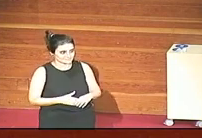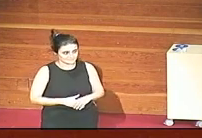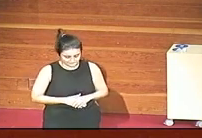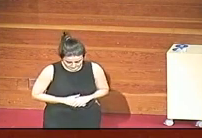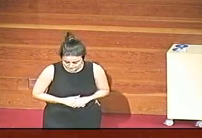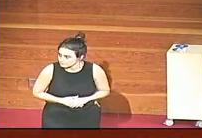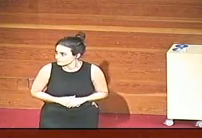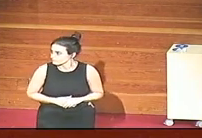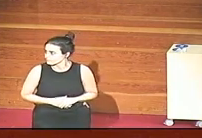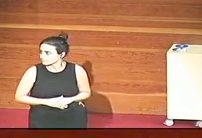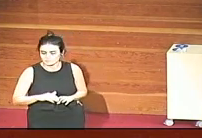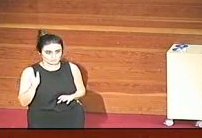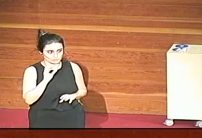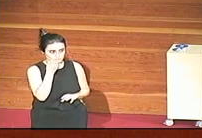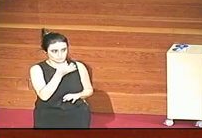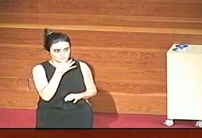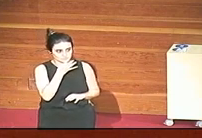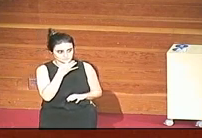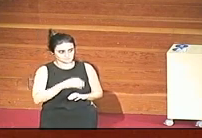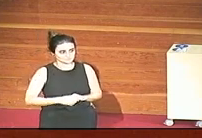o la rotación